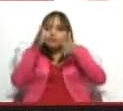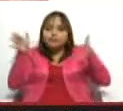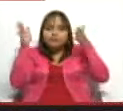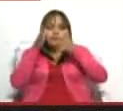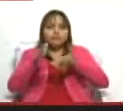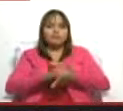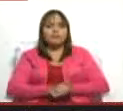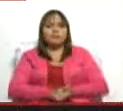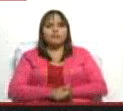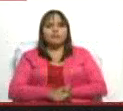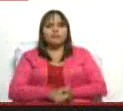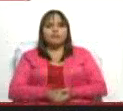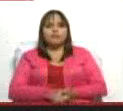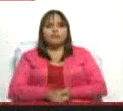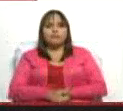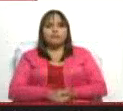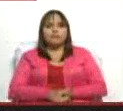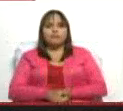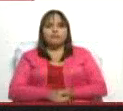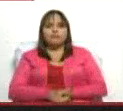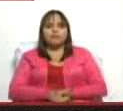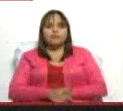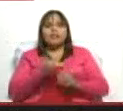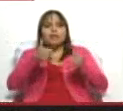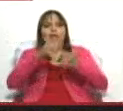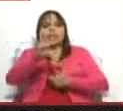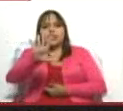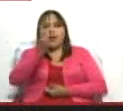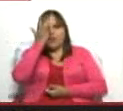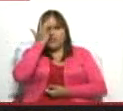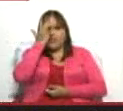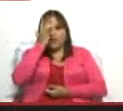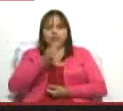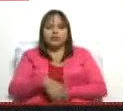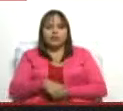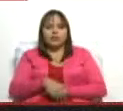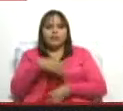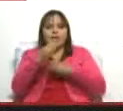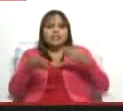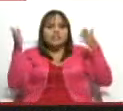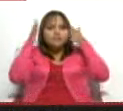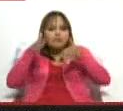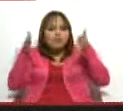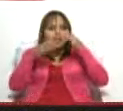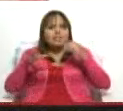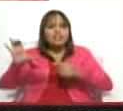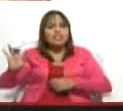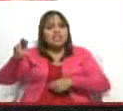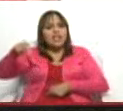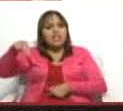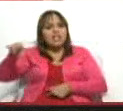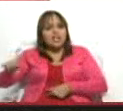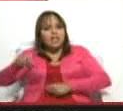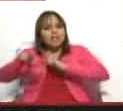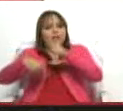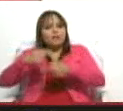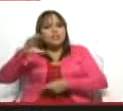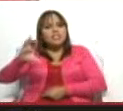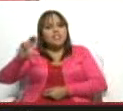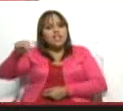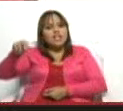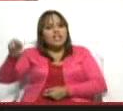recomendaciones desde el 5 de febrero al CNE, para que el CNE tome la